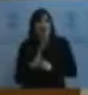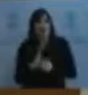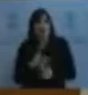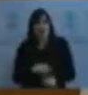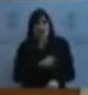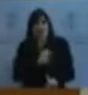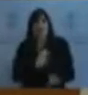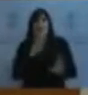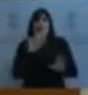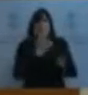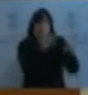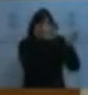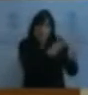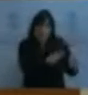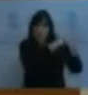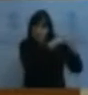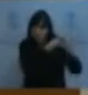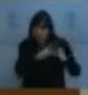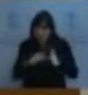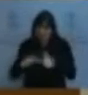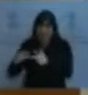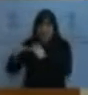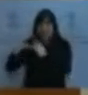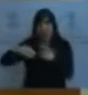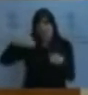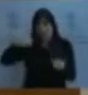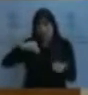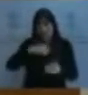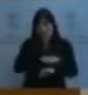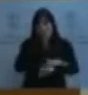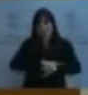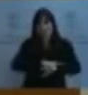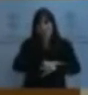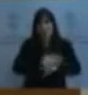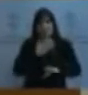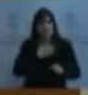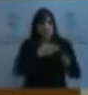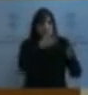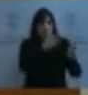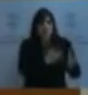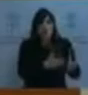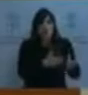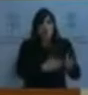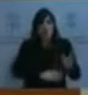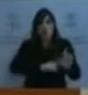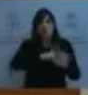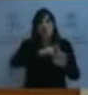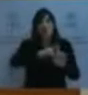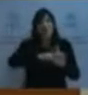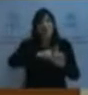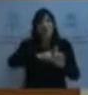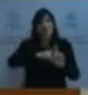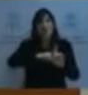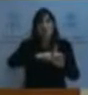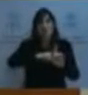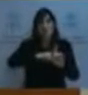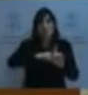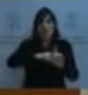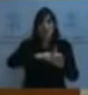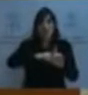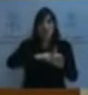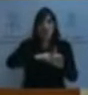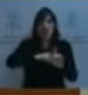como presidente del Gobierno un mayor nivel de acuerdo, toda vez que tiene 14 exiguos escaños que dan